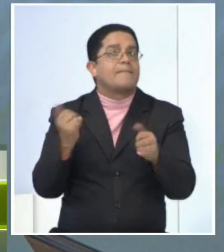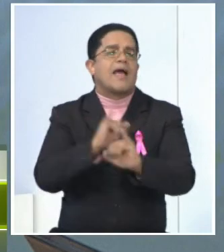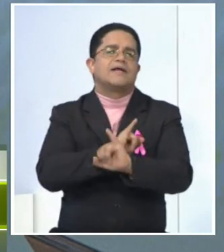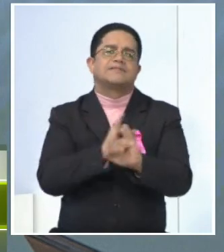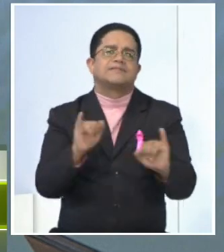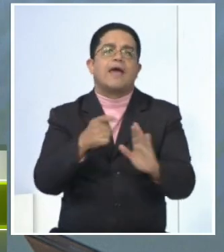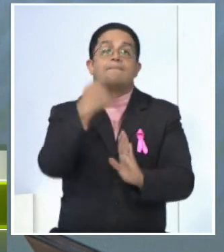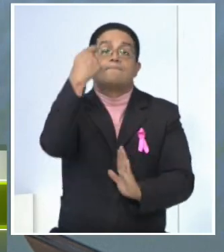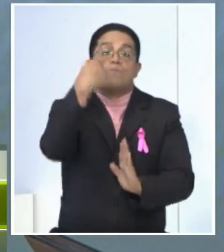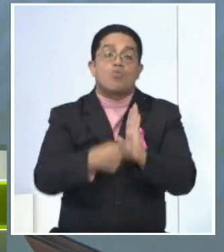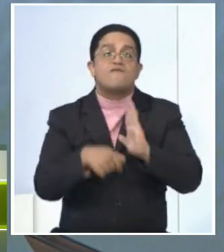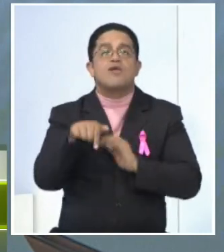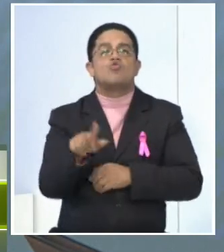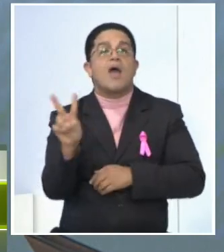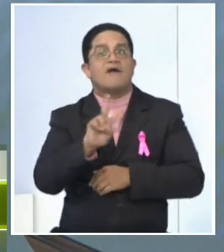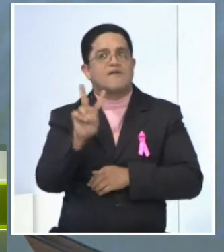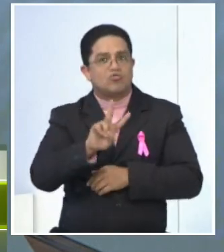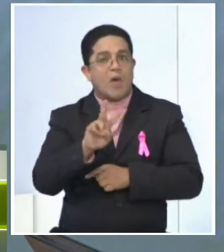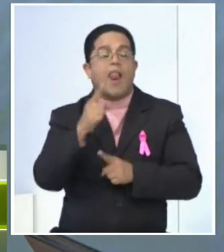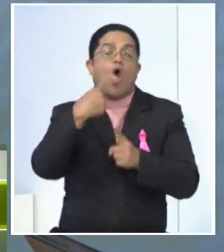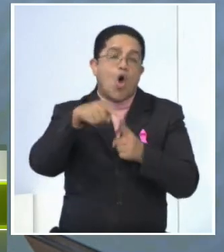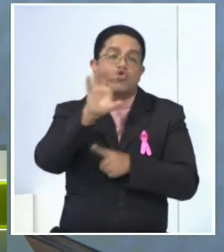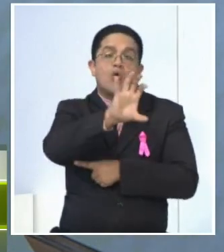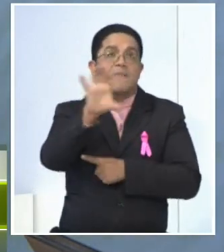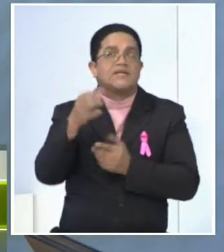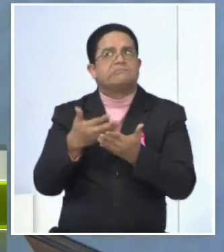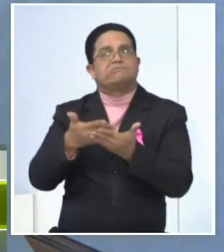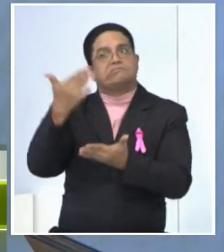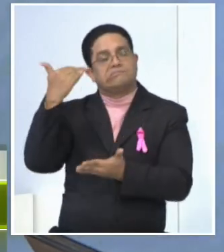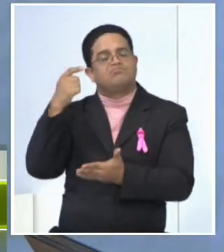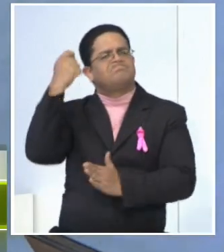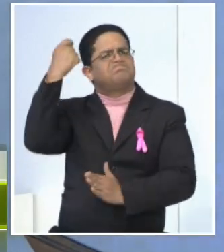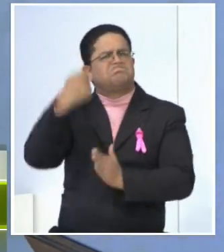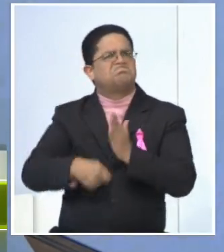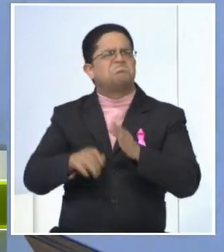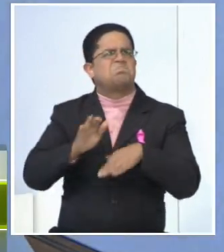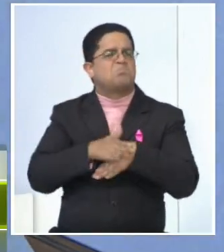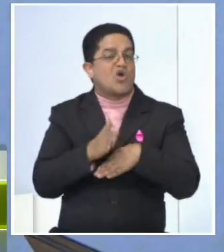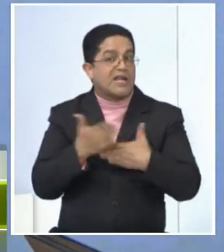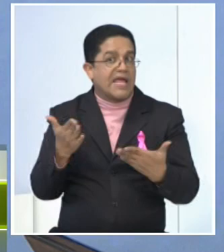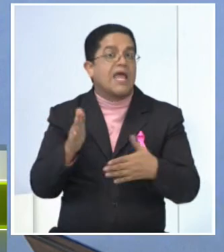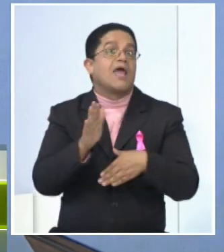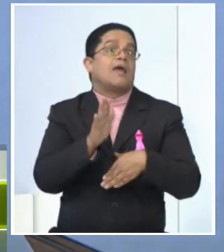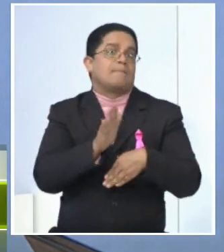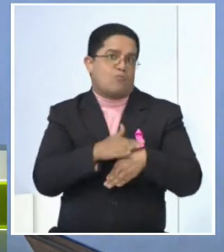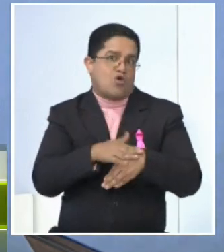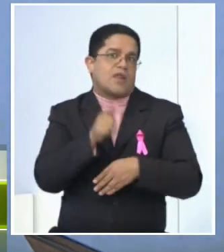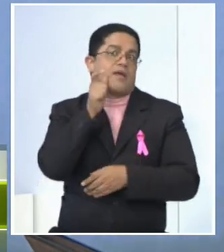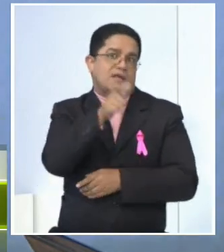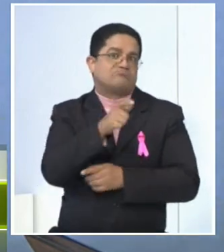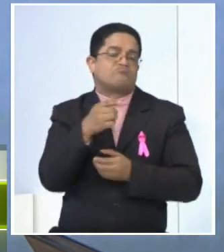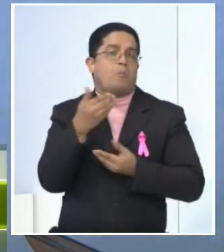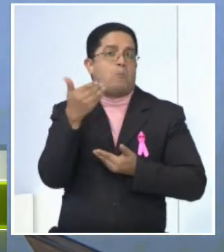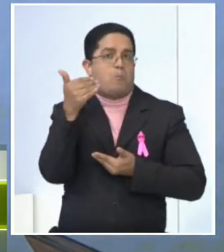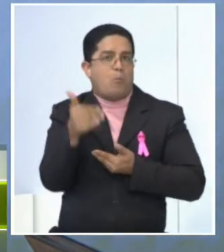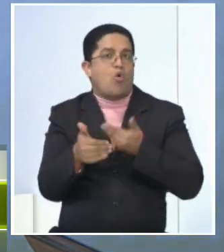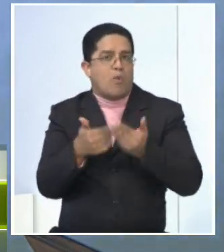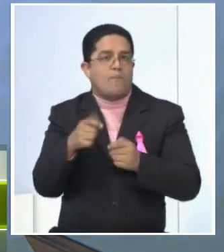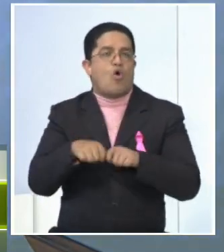prohibidos en Venezuela y en muchísimos países desde hace mucho tiempo porque tienen muchos efectos secundarios. Entonces,